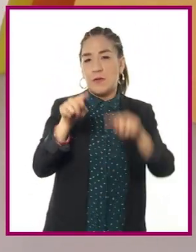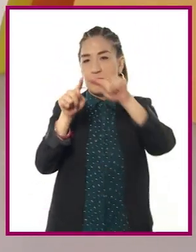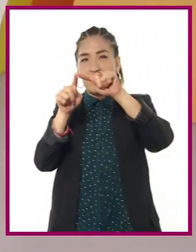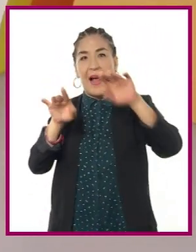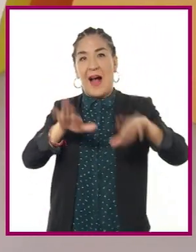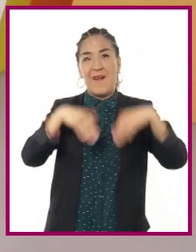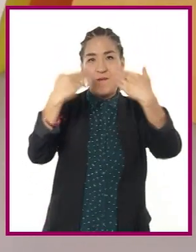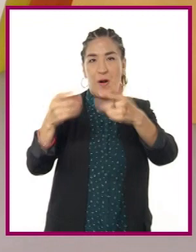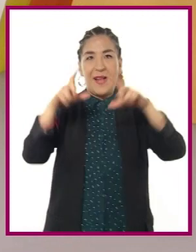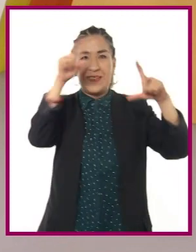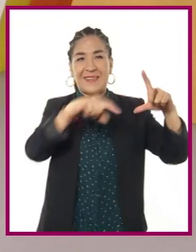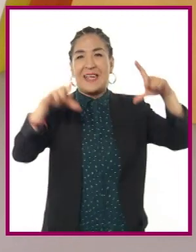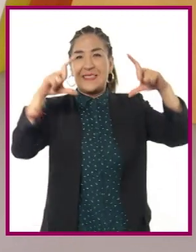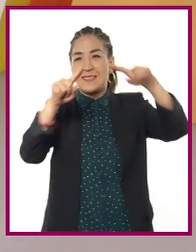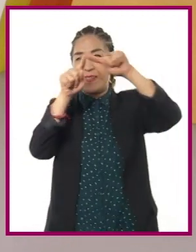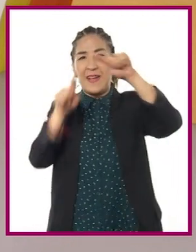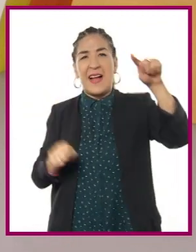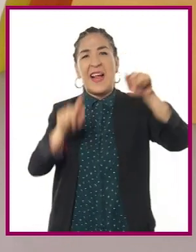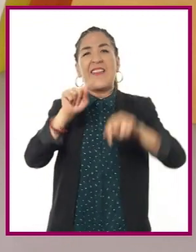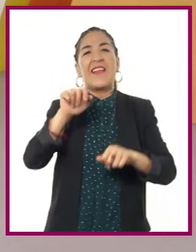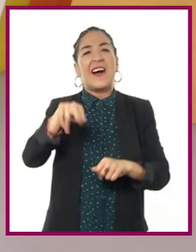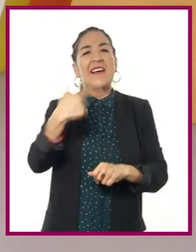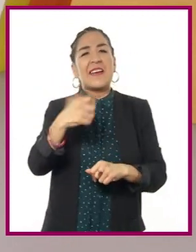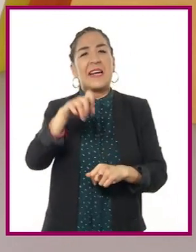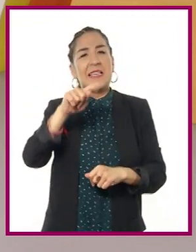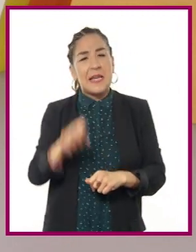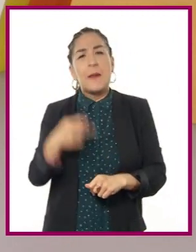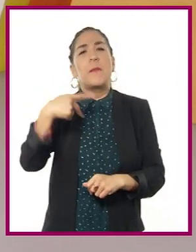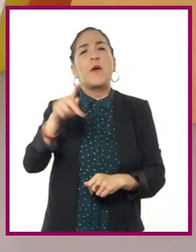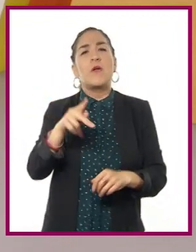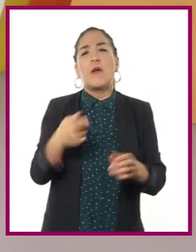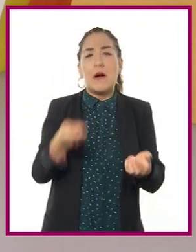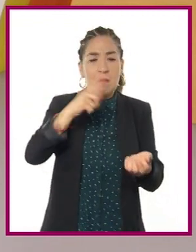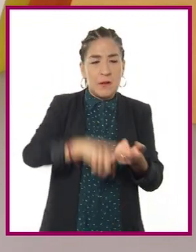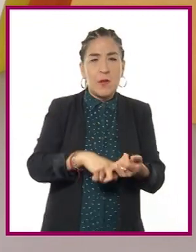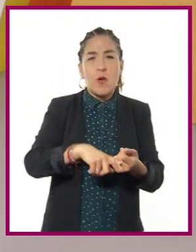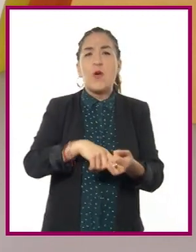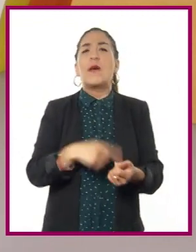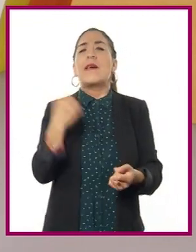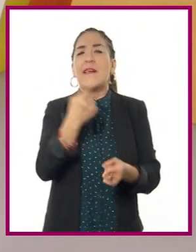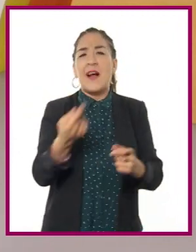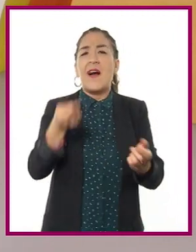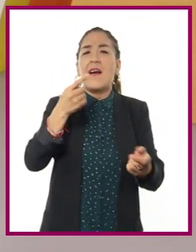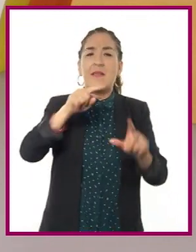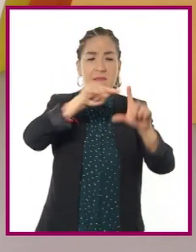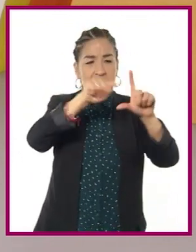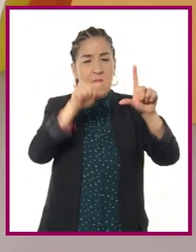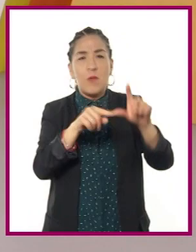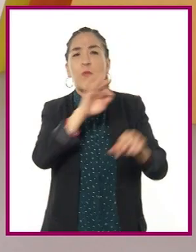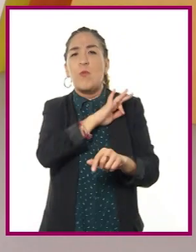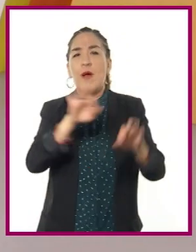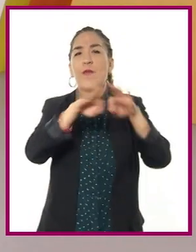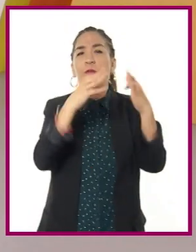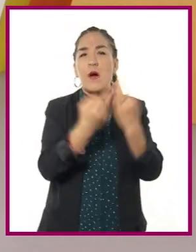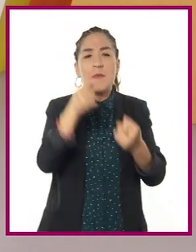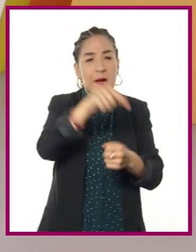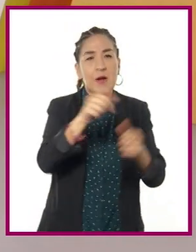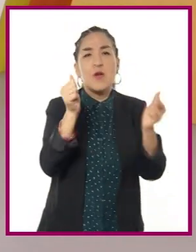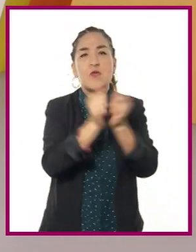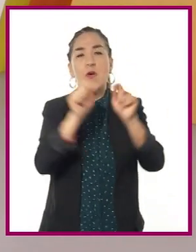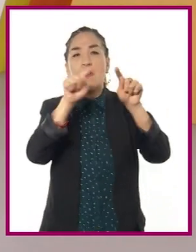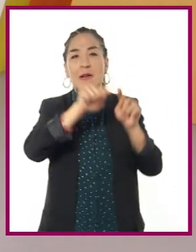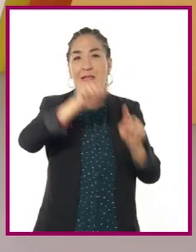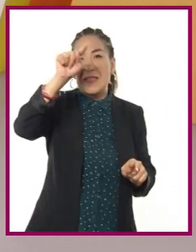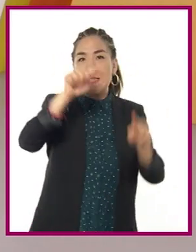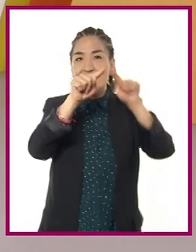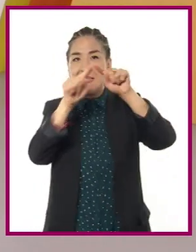esta. Pero, ¿qué ángulos pueden formarse en la circunferencia con las líneas